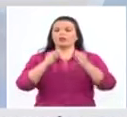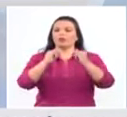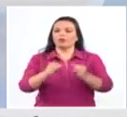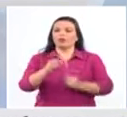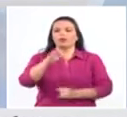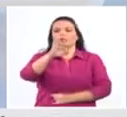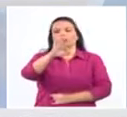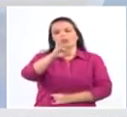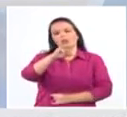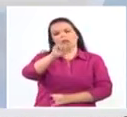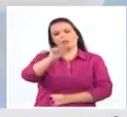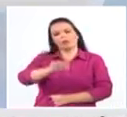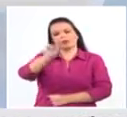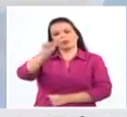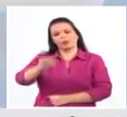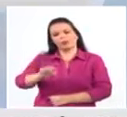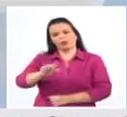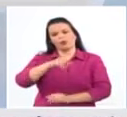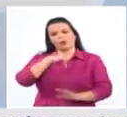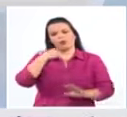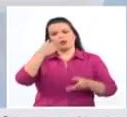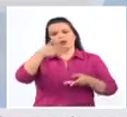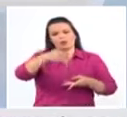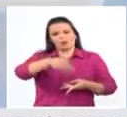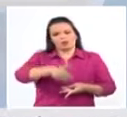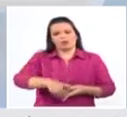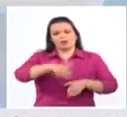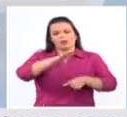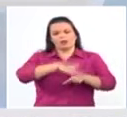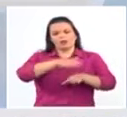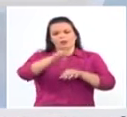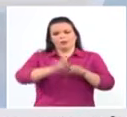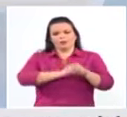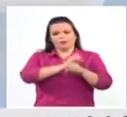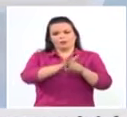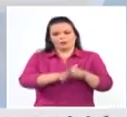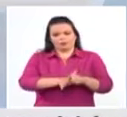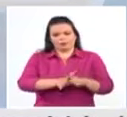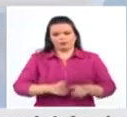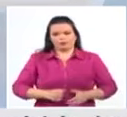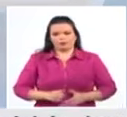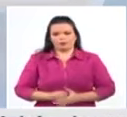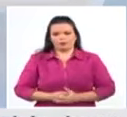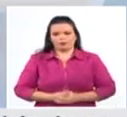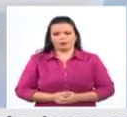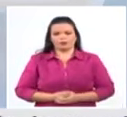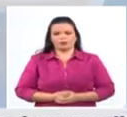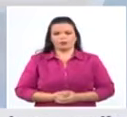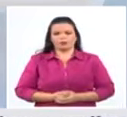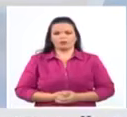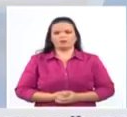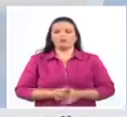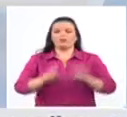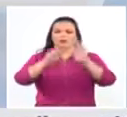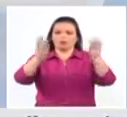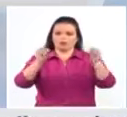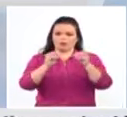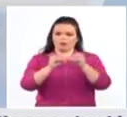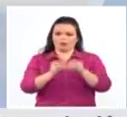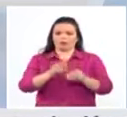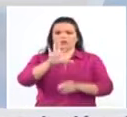que fallecieron en nuestro país con COVID-19, con lo cual se suman ya